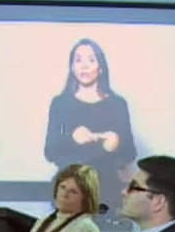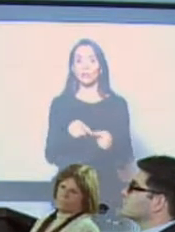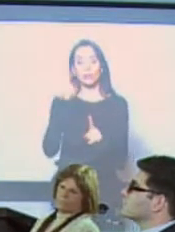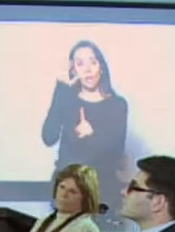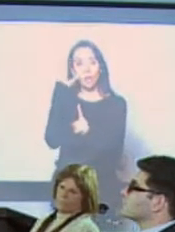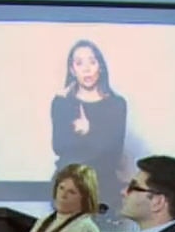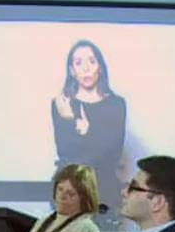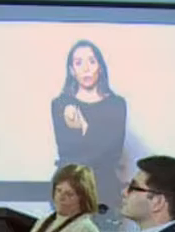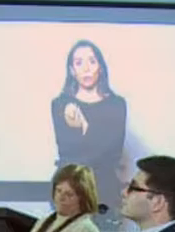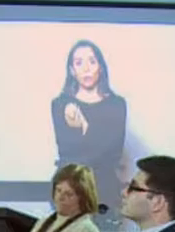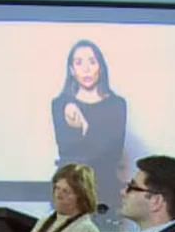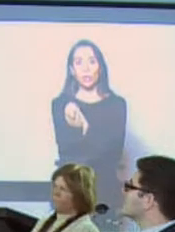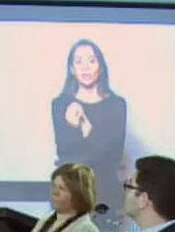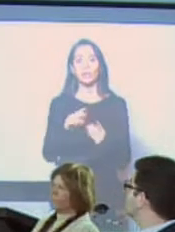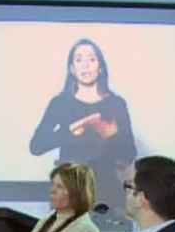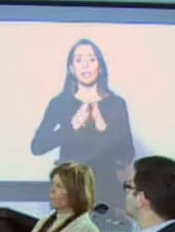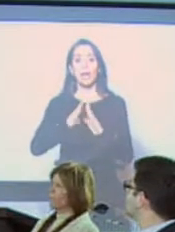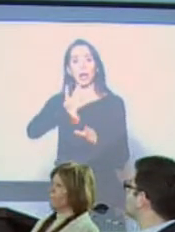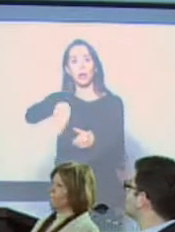culturales y en las comunidades.